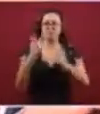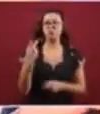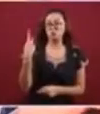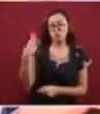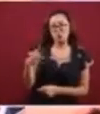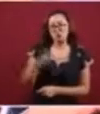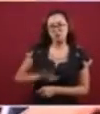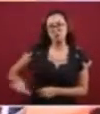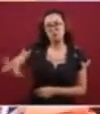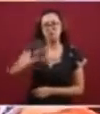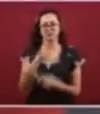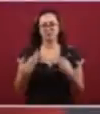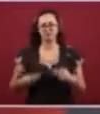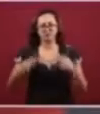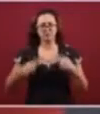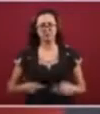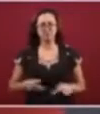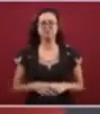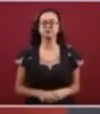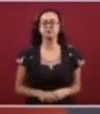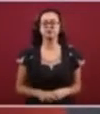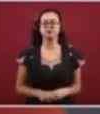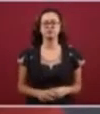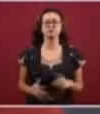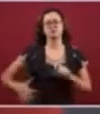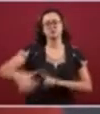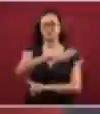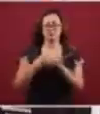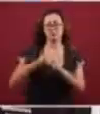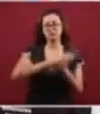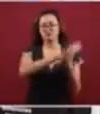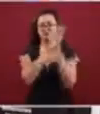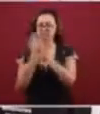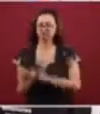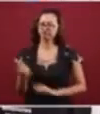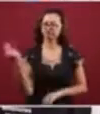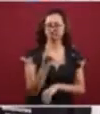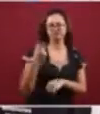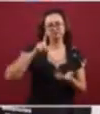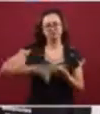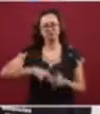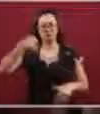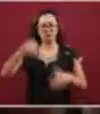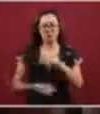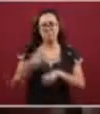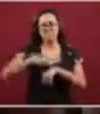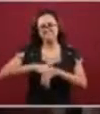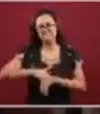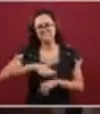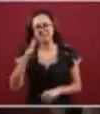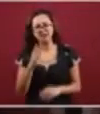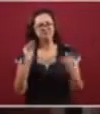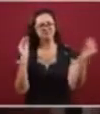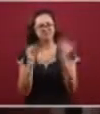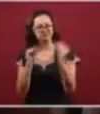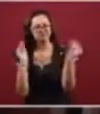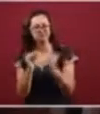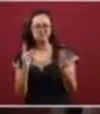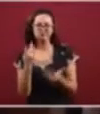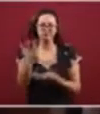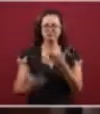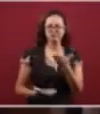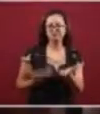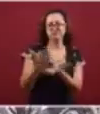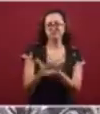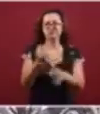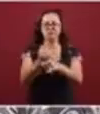de los ciudadanos. Los cambios sociales requieren debates a fondo. En la nueva Notimex, ponemos los temas sobre la mesa para